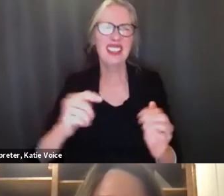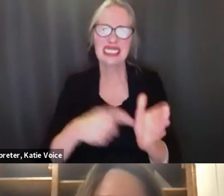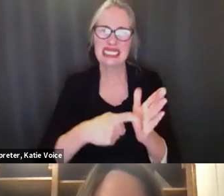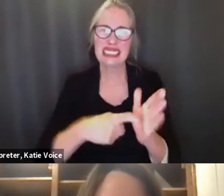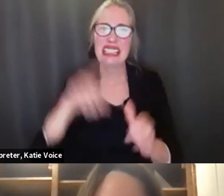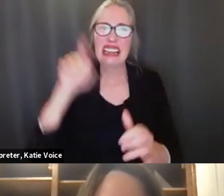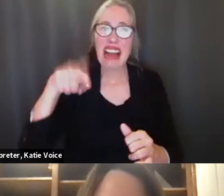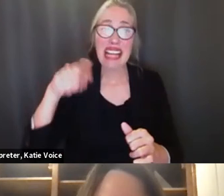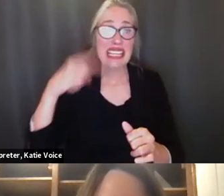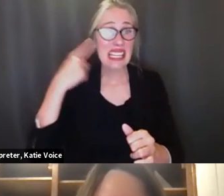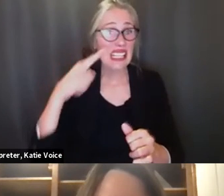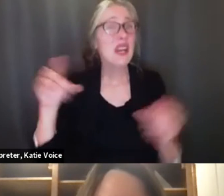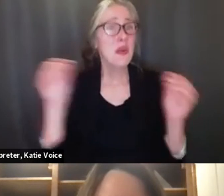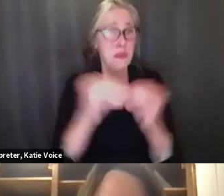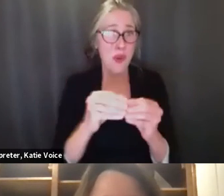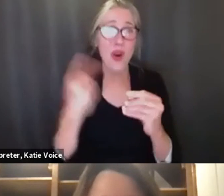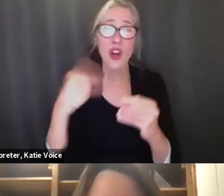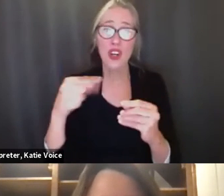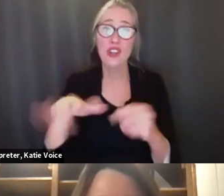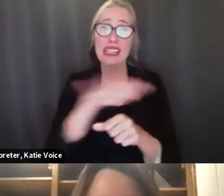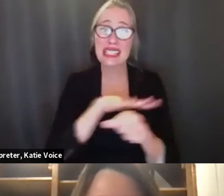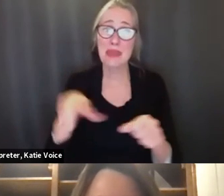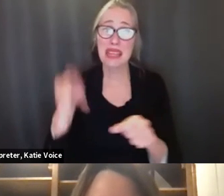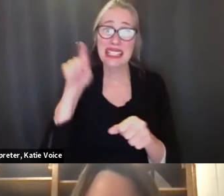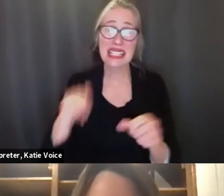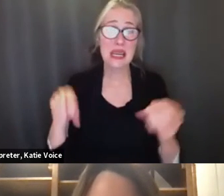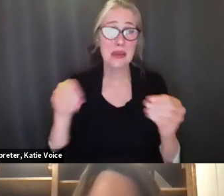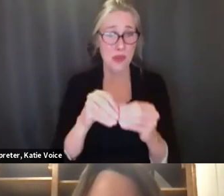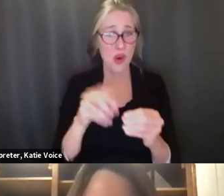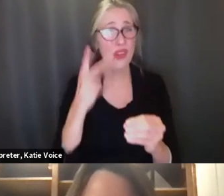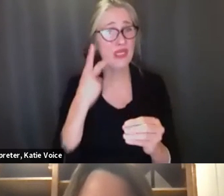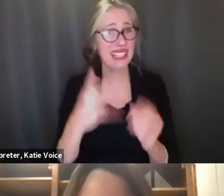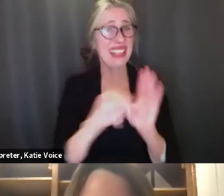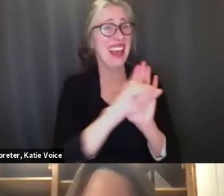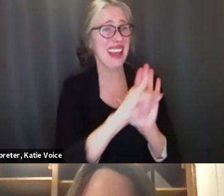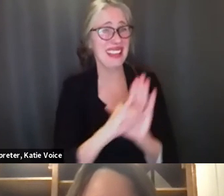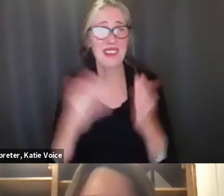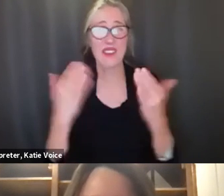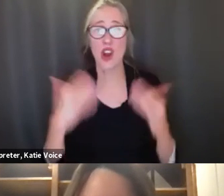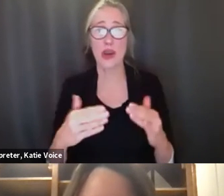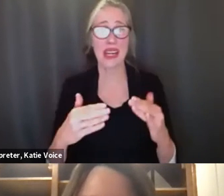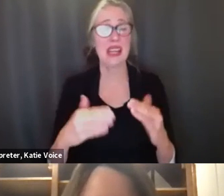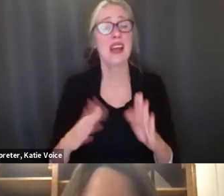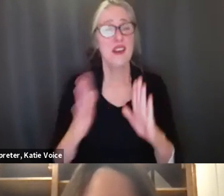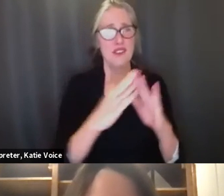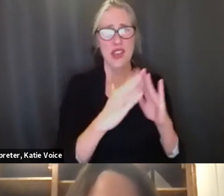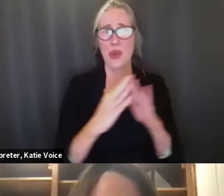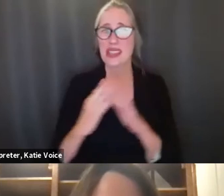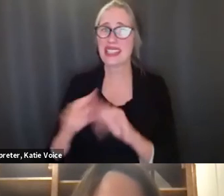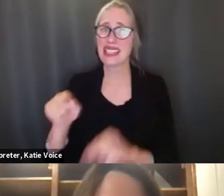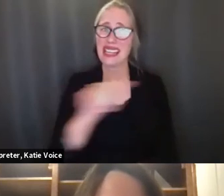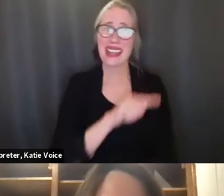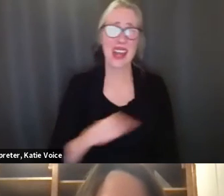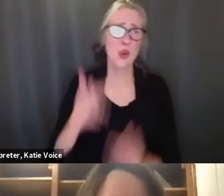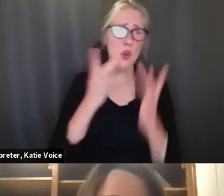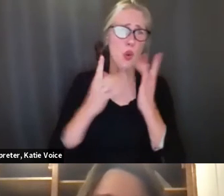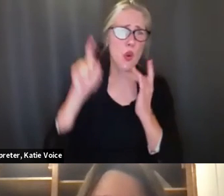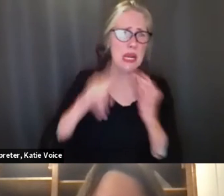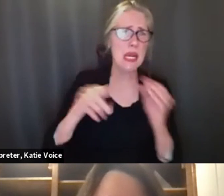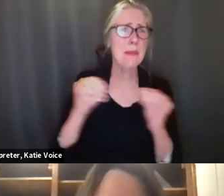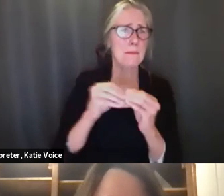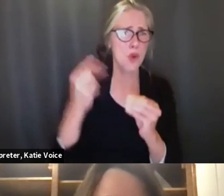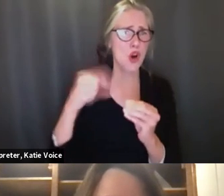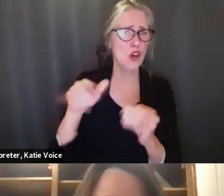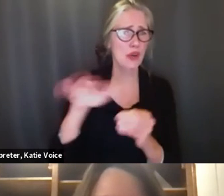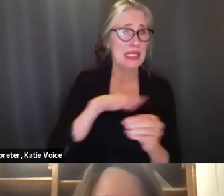donde tiene que haber más espacio verde y ahí en esa comunidad. Más de la mitad